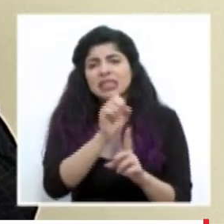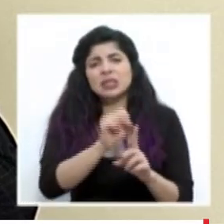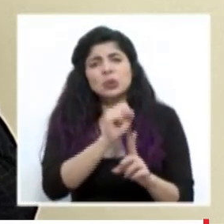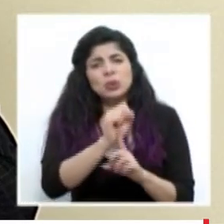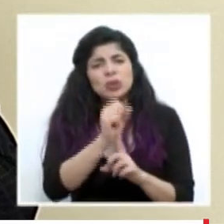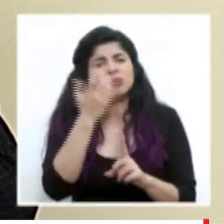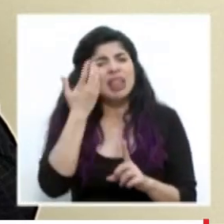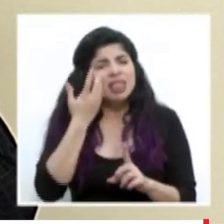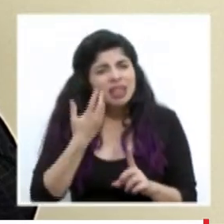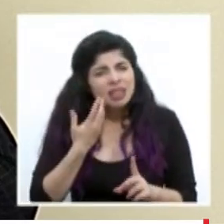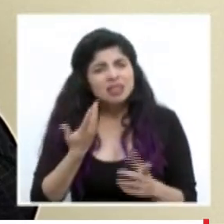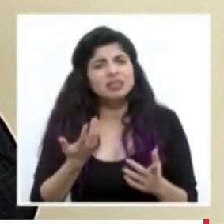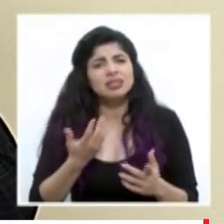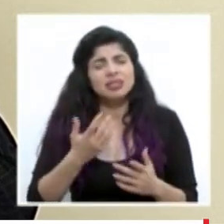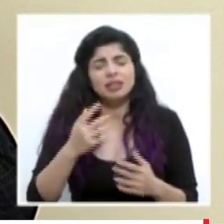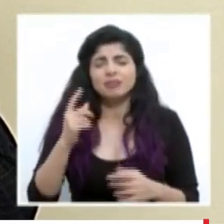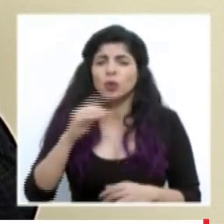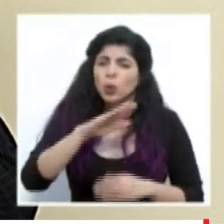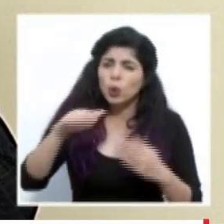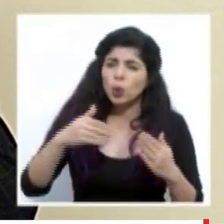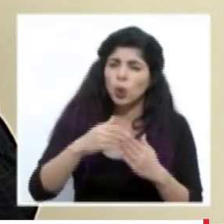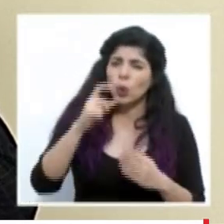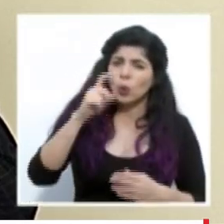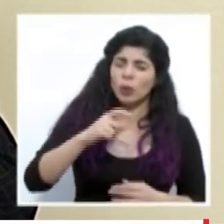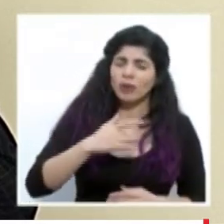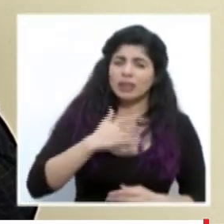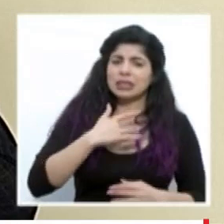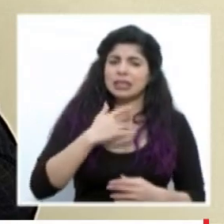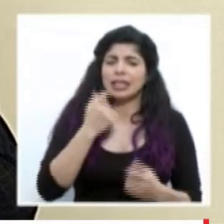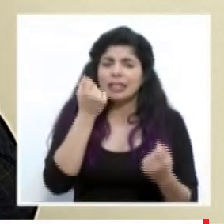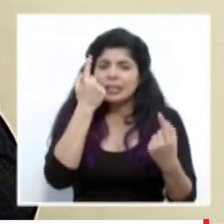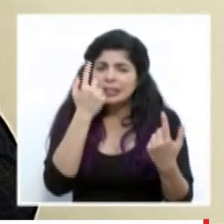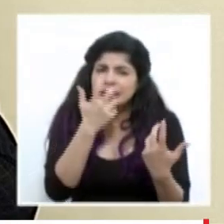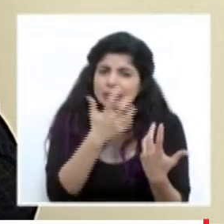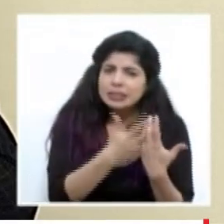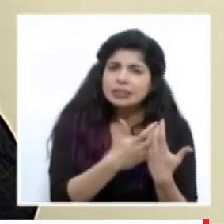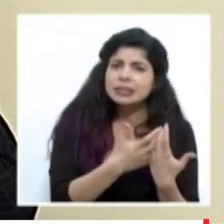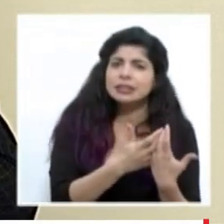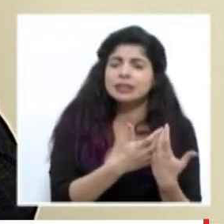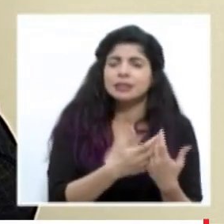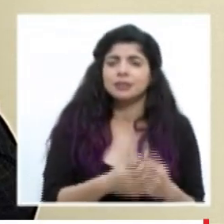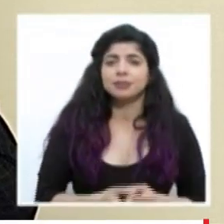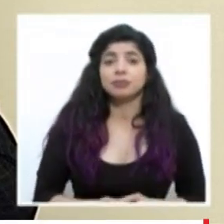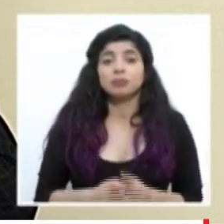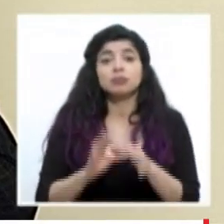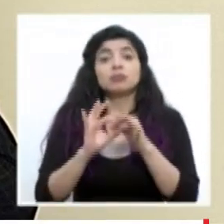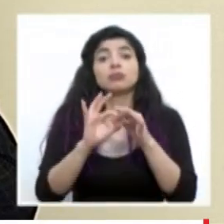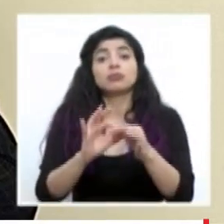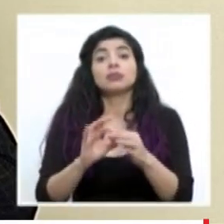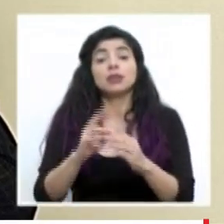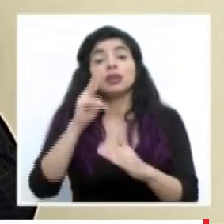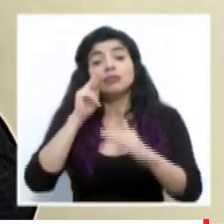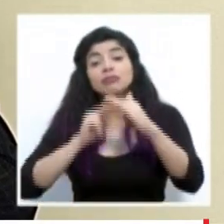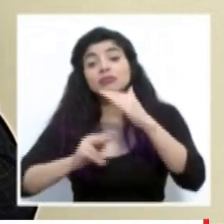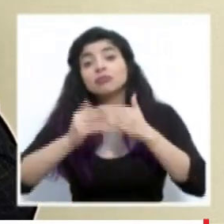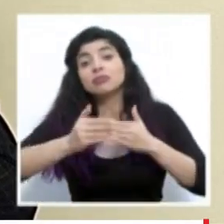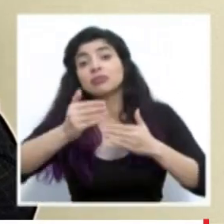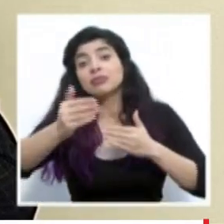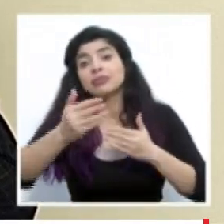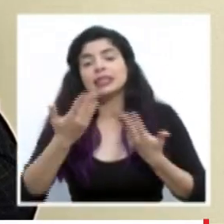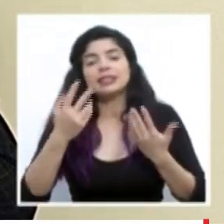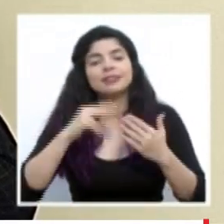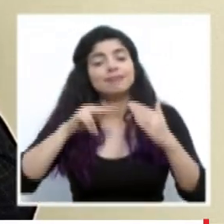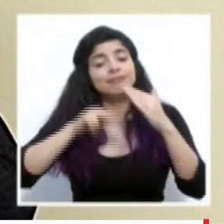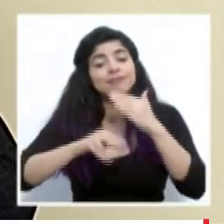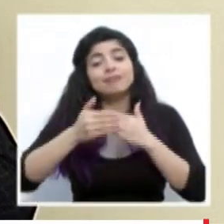mucha tristeza y que todos yo siento que tenemos que tener esa empatía. Y con respecto a las proyecciones se pueden